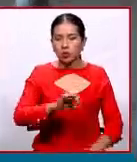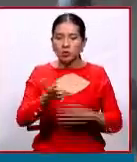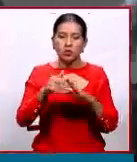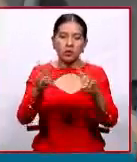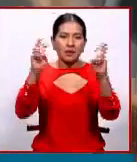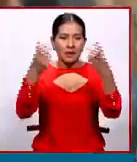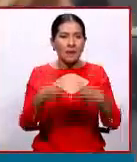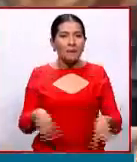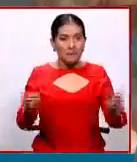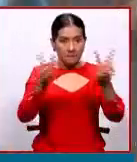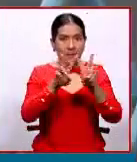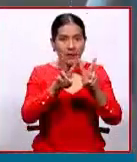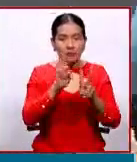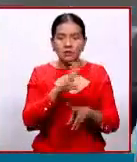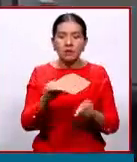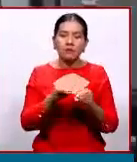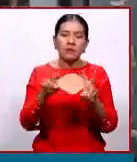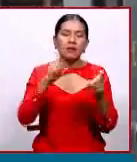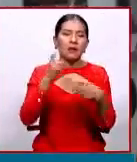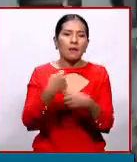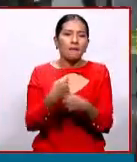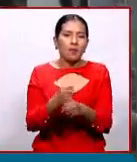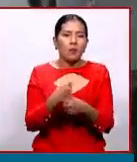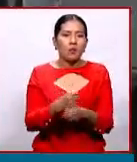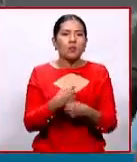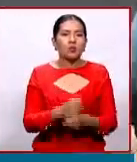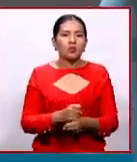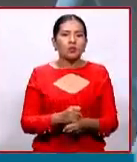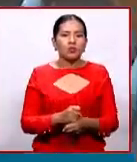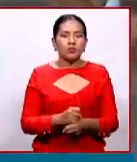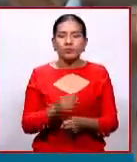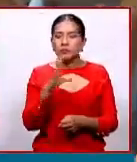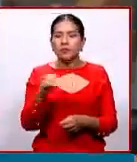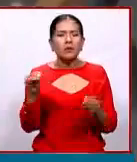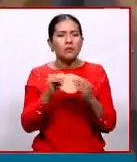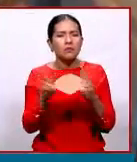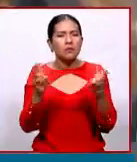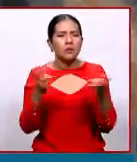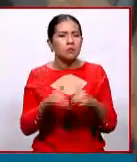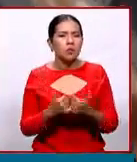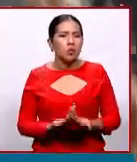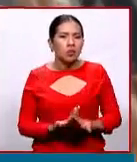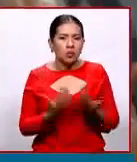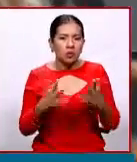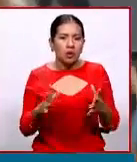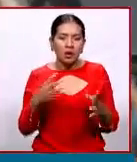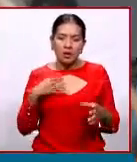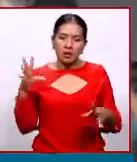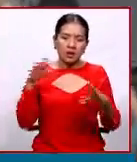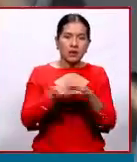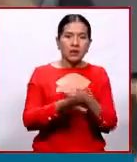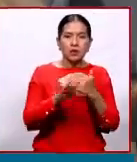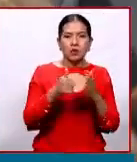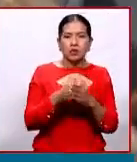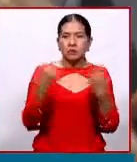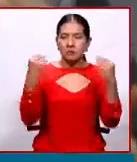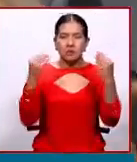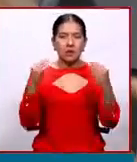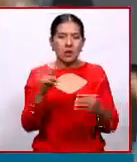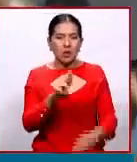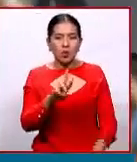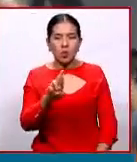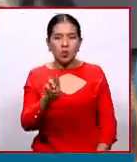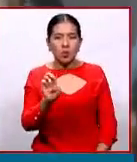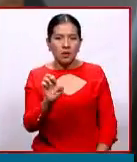valor, todo lo que es la producción. Pero en cuanto a lo que es el ingreso por venta de la urea,